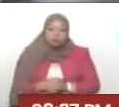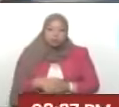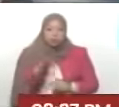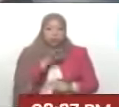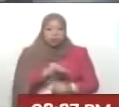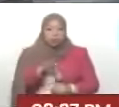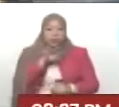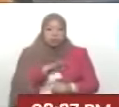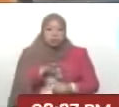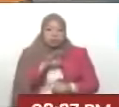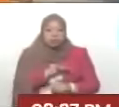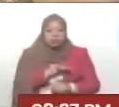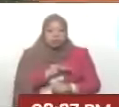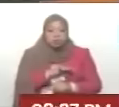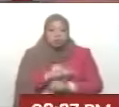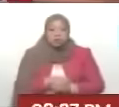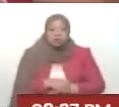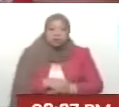sociales.